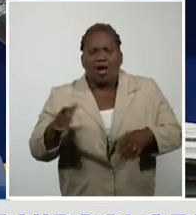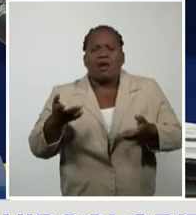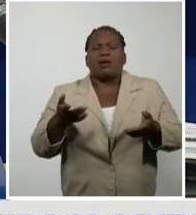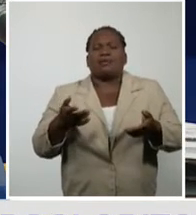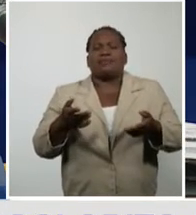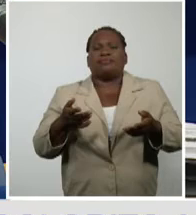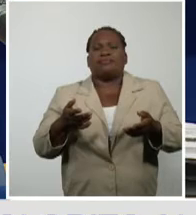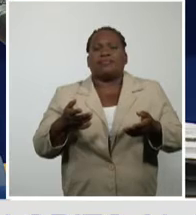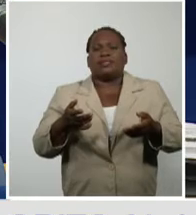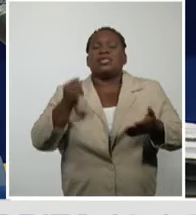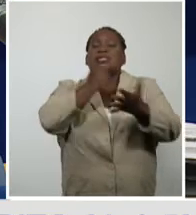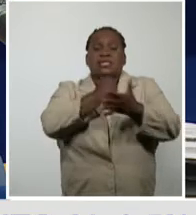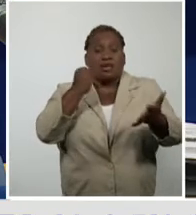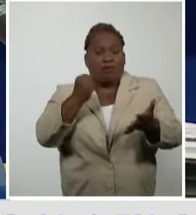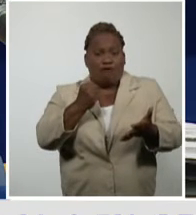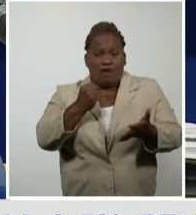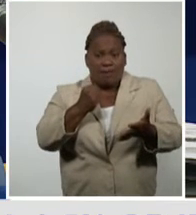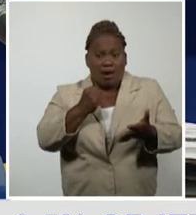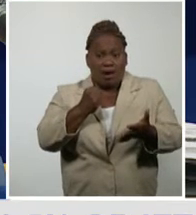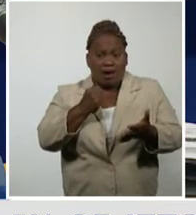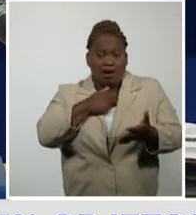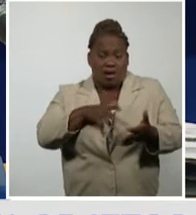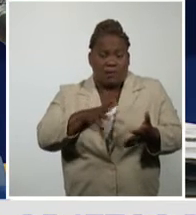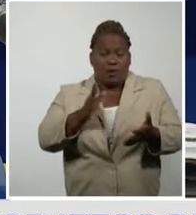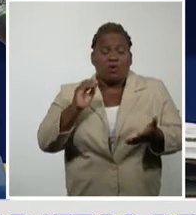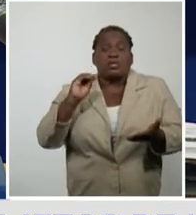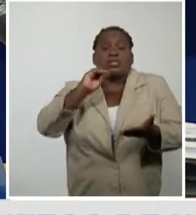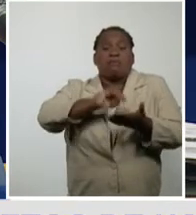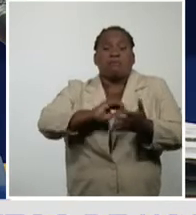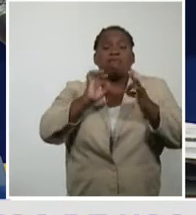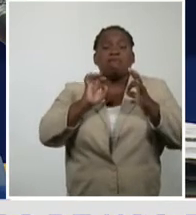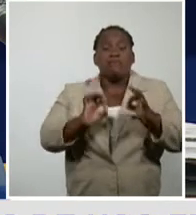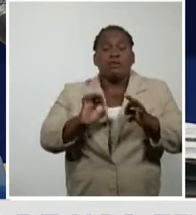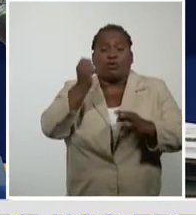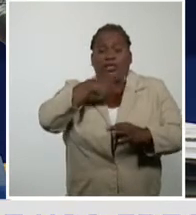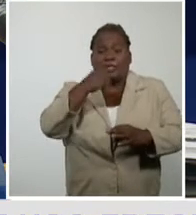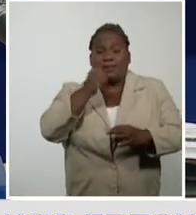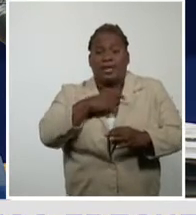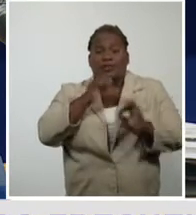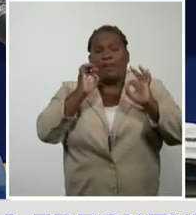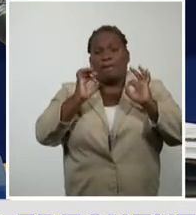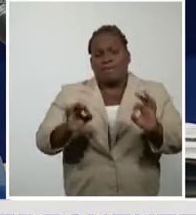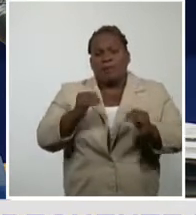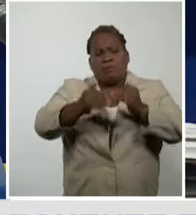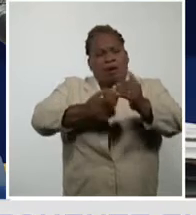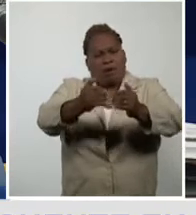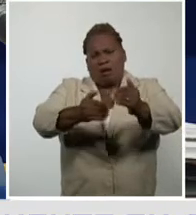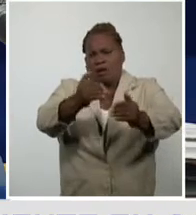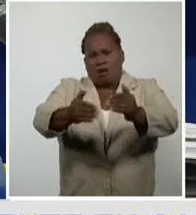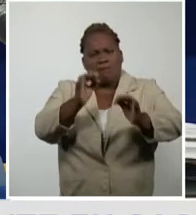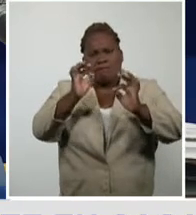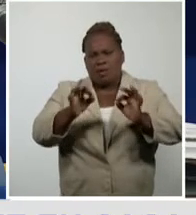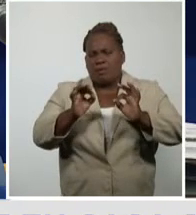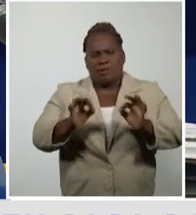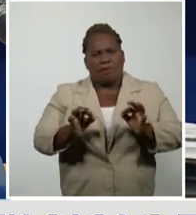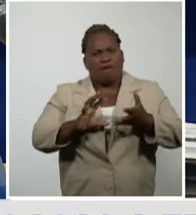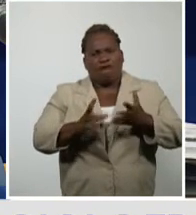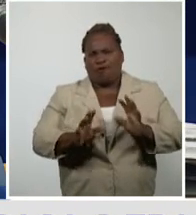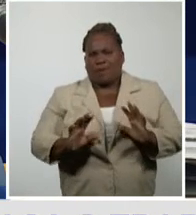si se confirma, pues se le pone el mismo tratamiento, se sigue la misma conducta, con